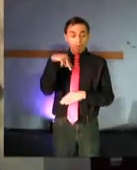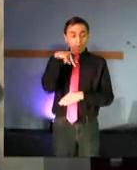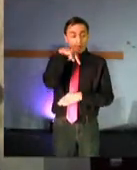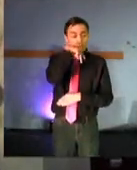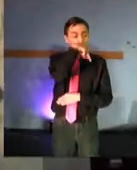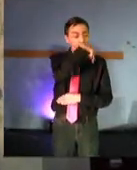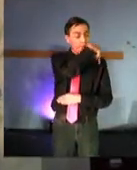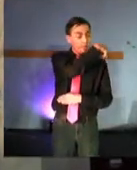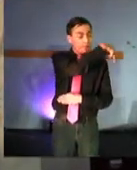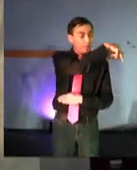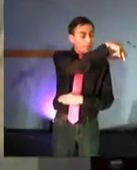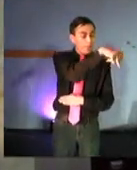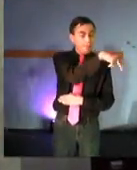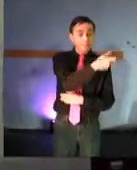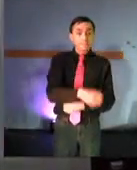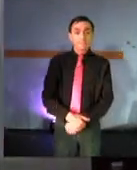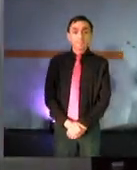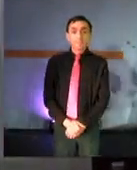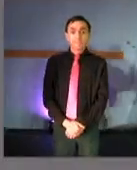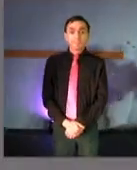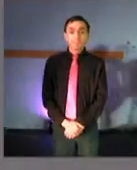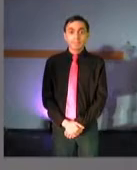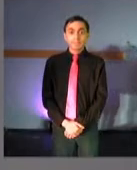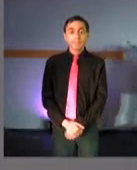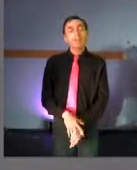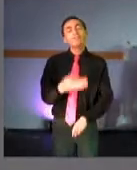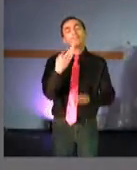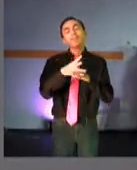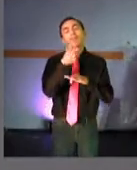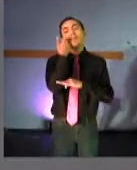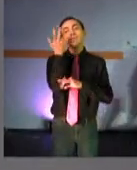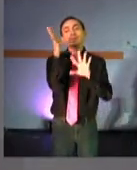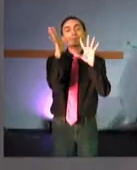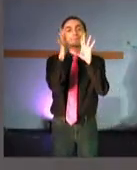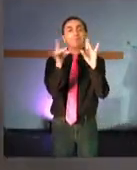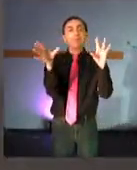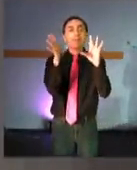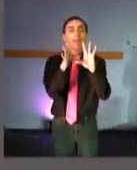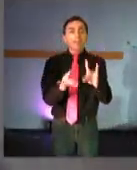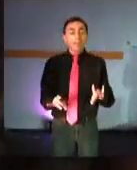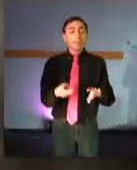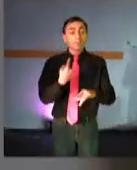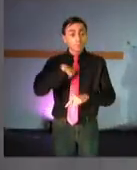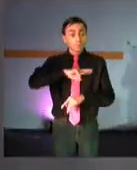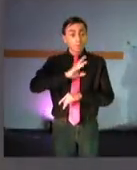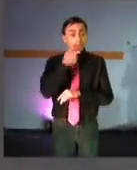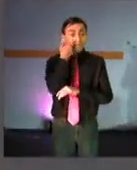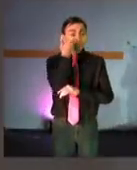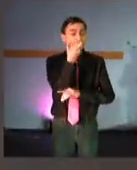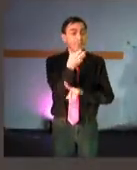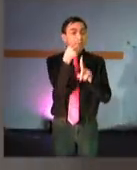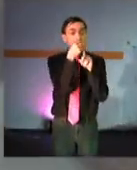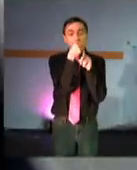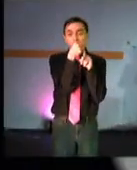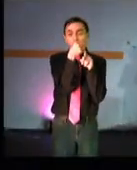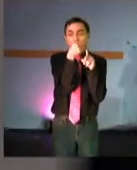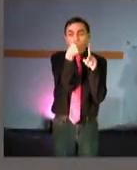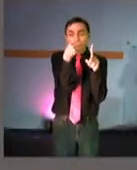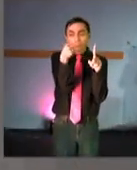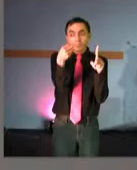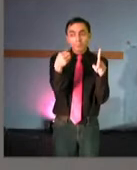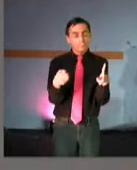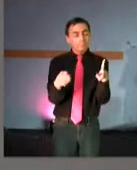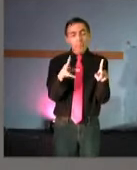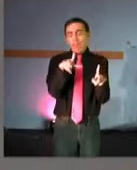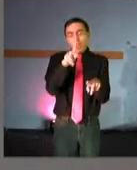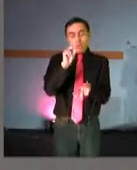Mientras se van bajando los compañeros, les platico que quisimos organizar un poco impromptu, pero era absolutamente